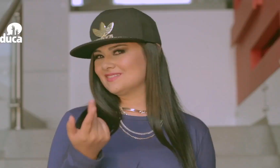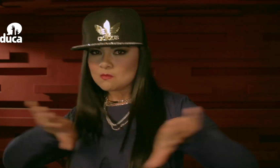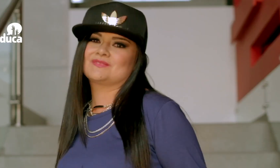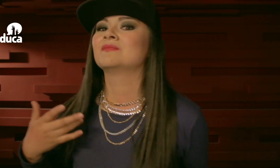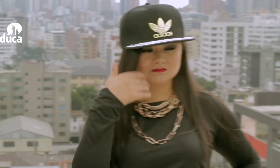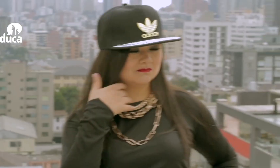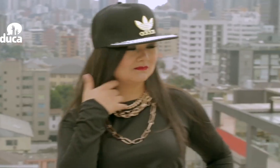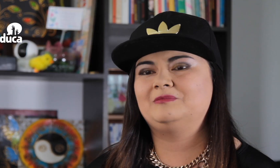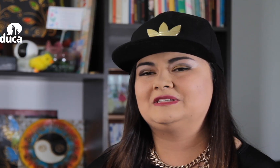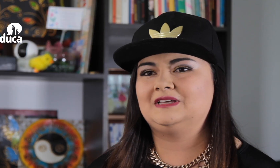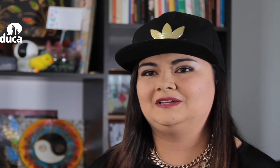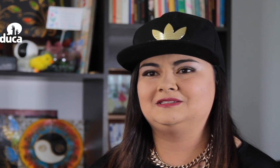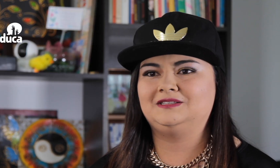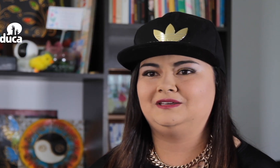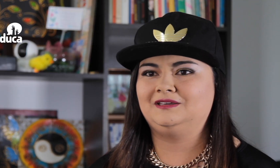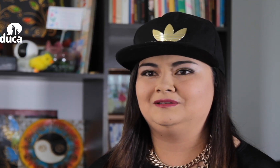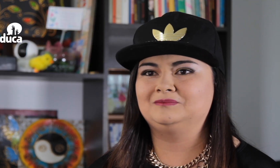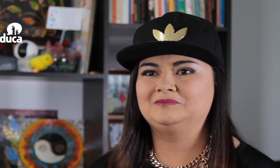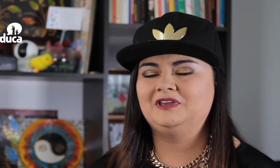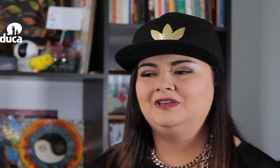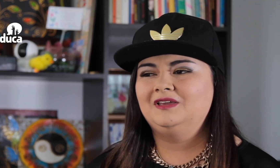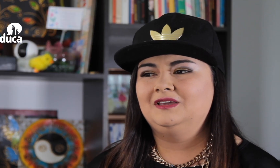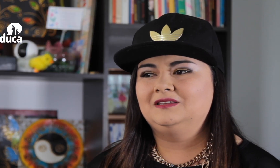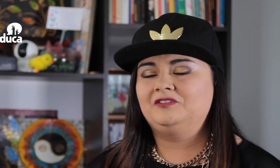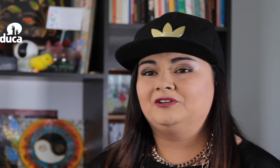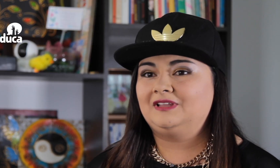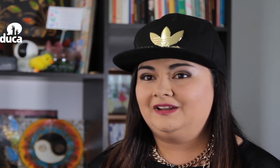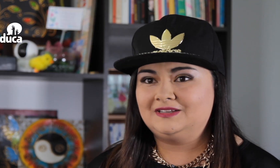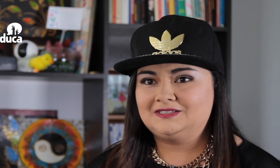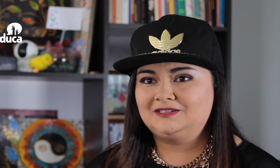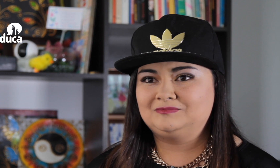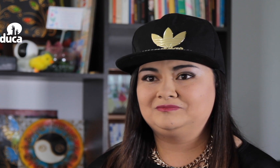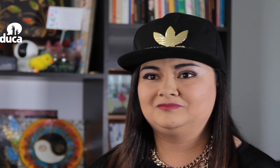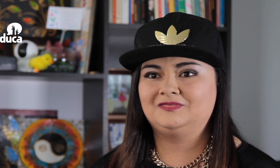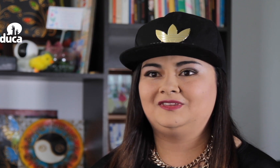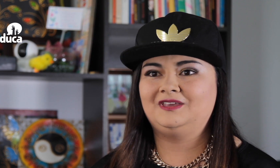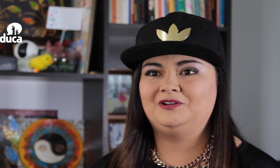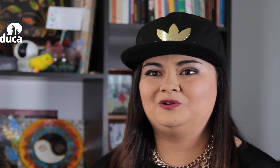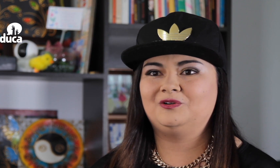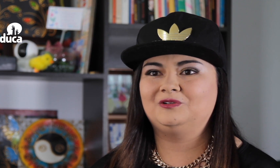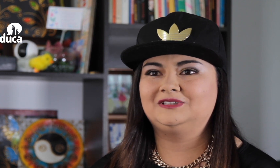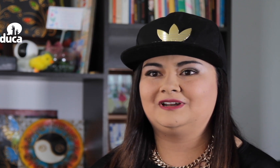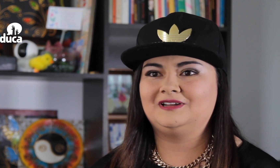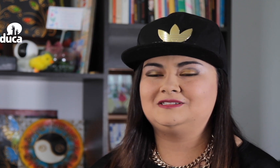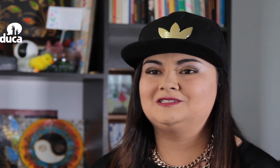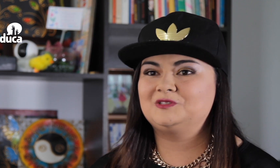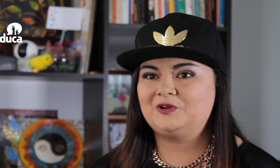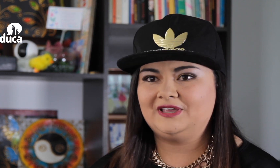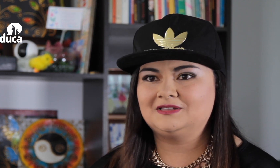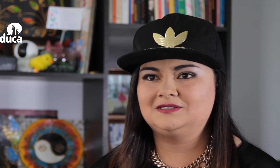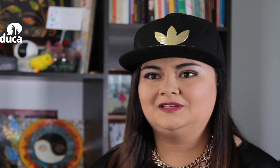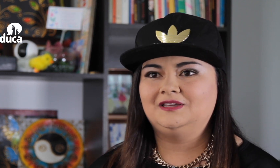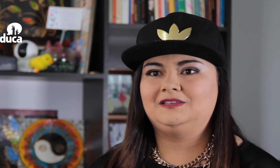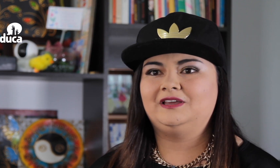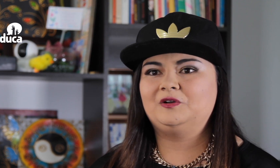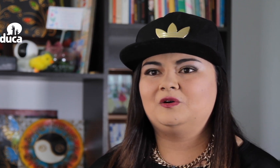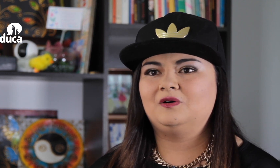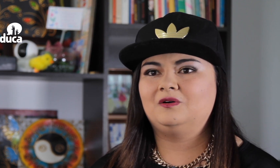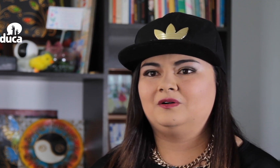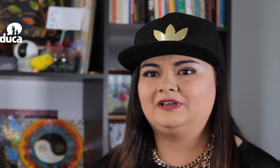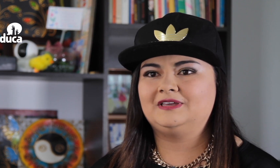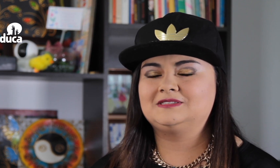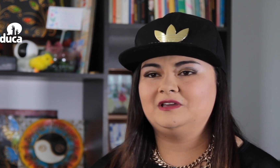Pues yo quiero entregar mensajes de fortaleza, quiero contarles historias,